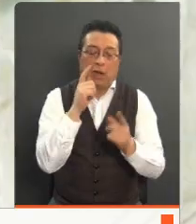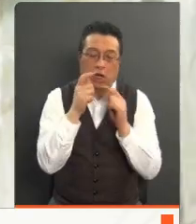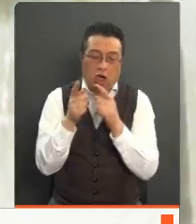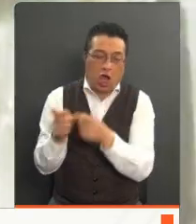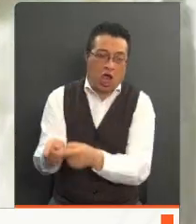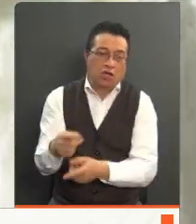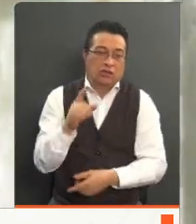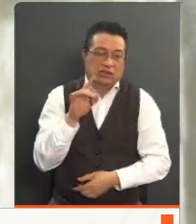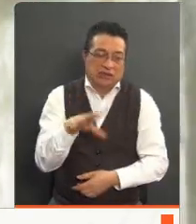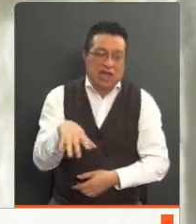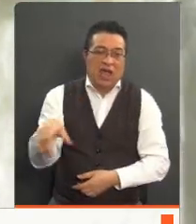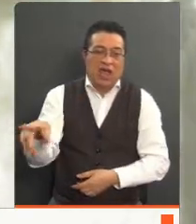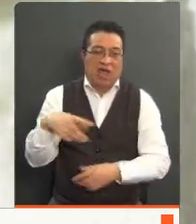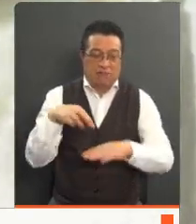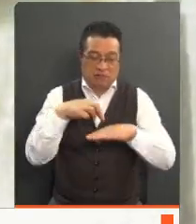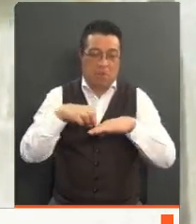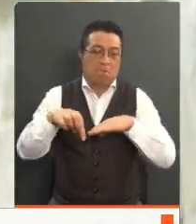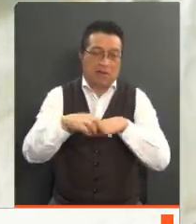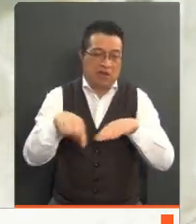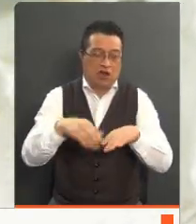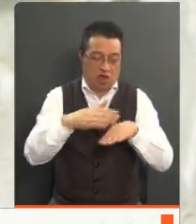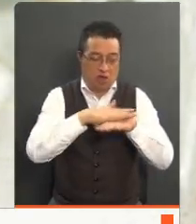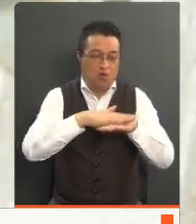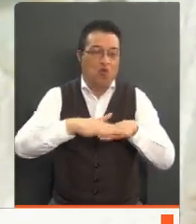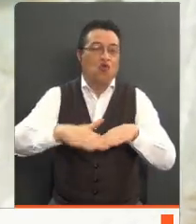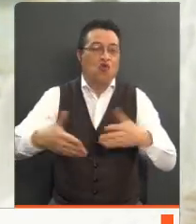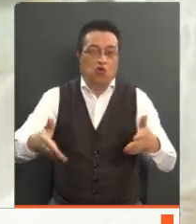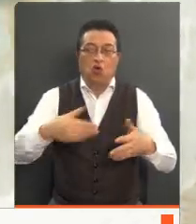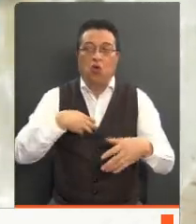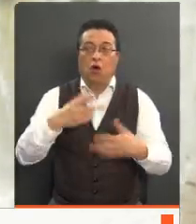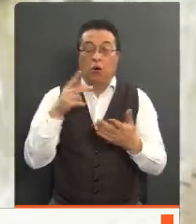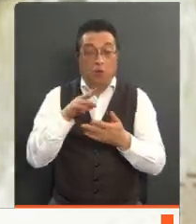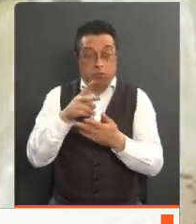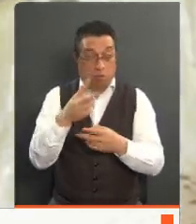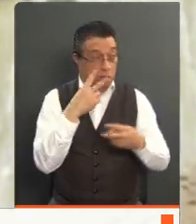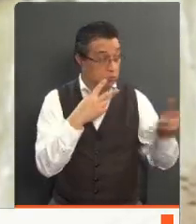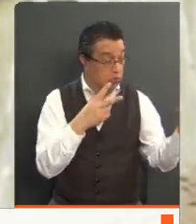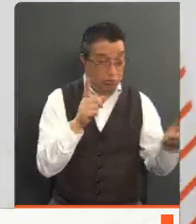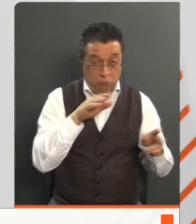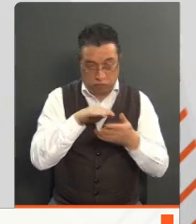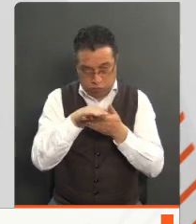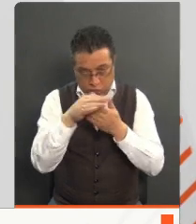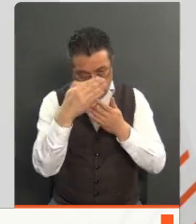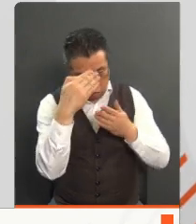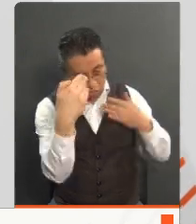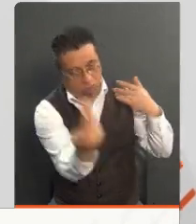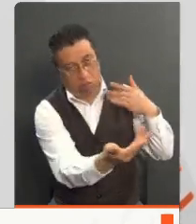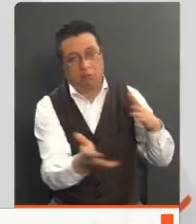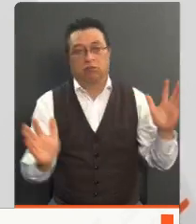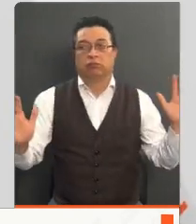y traicionera la Patagonia en la escarcha. Tú te das vuelta y no miras para el otro lado y te vas de frente.